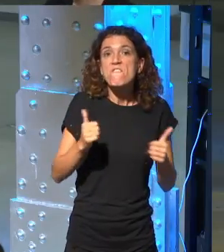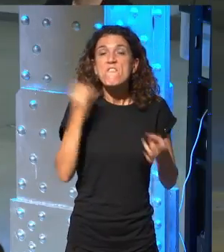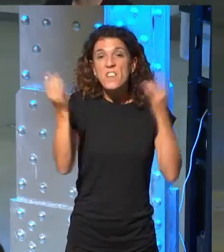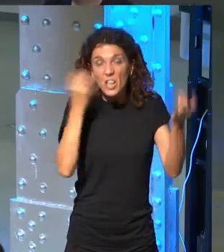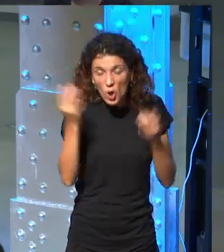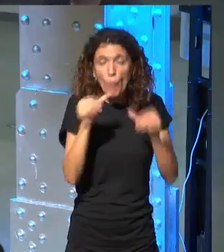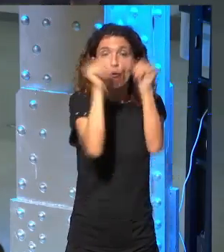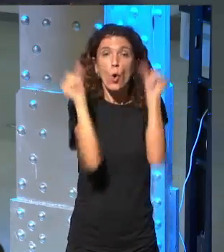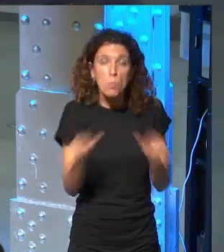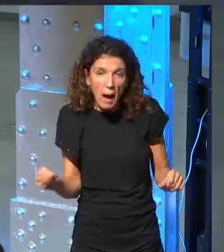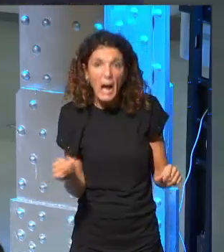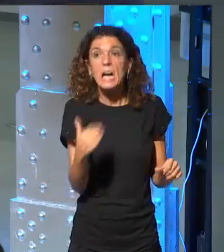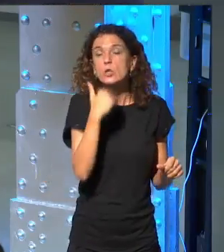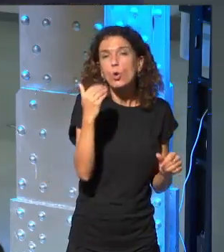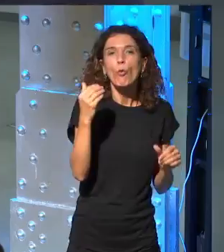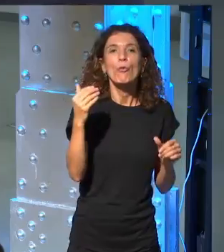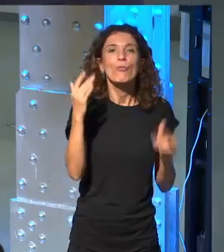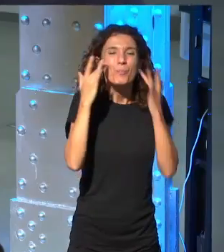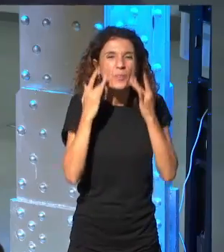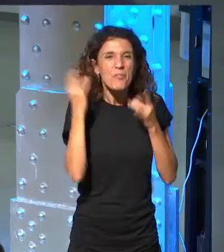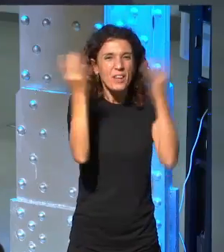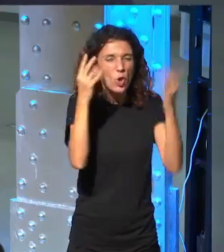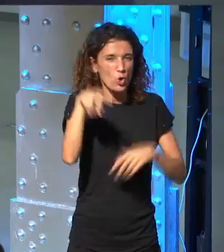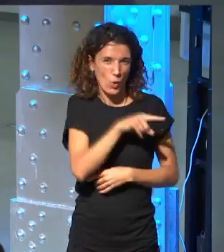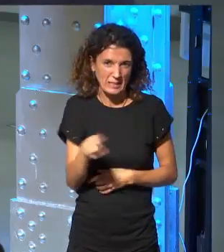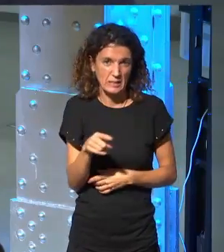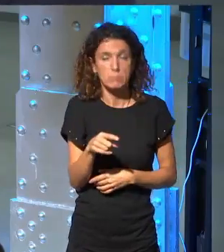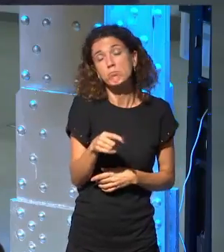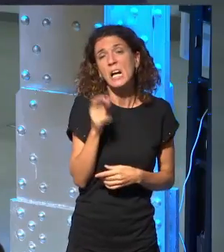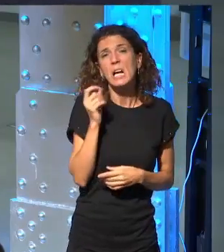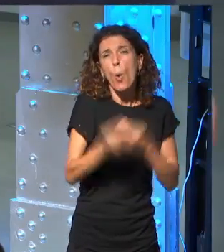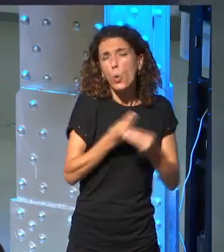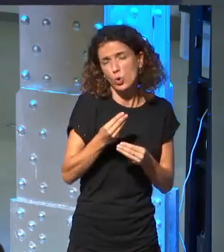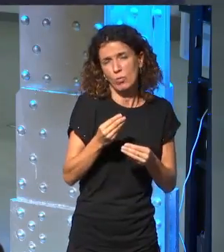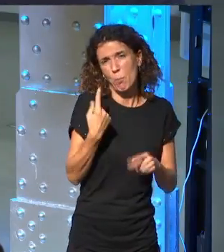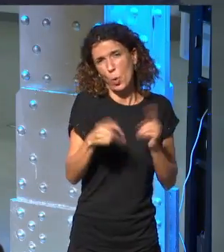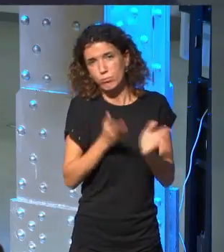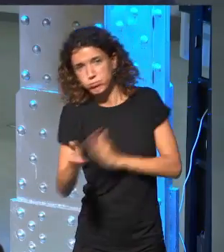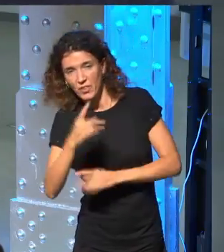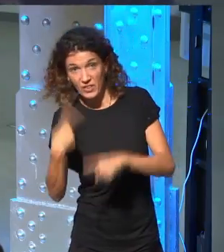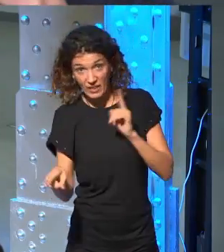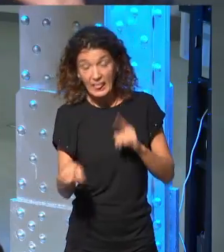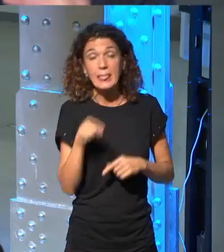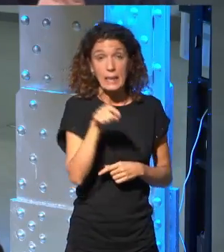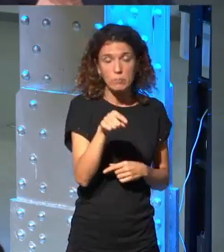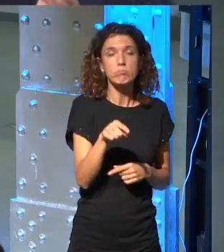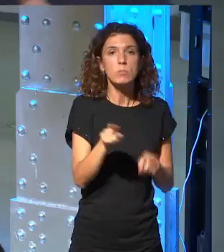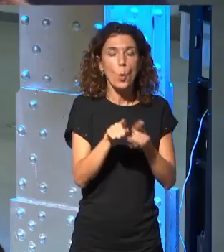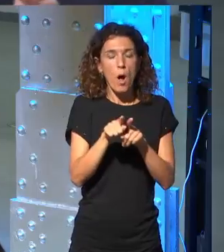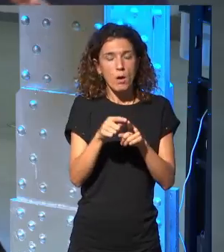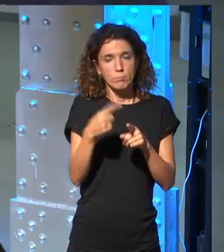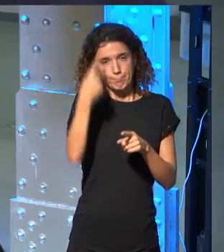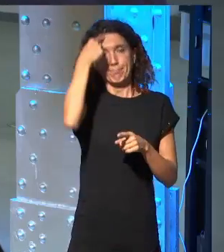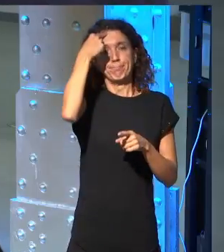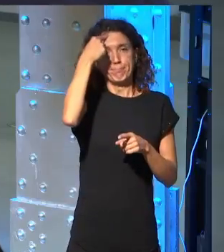un formato que tampoco es de ficción exactamente, o que no es el uso que se suele dar, creo que sí que me puso en un estado